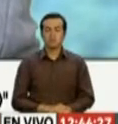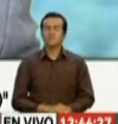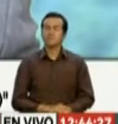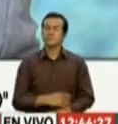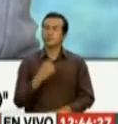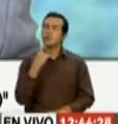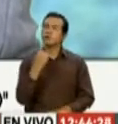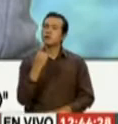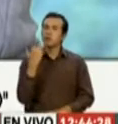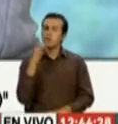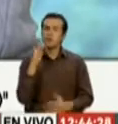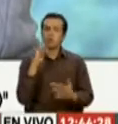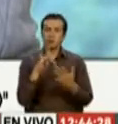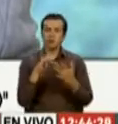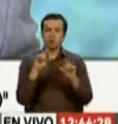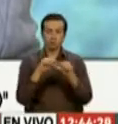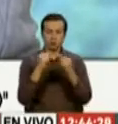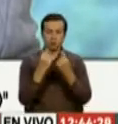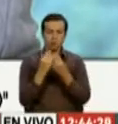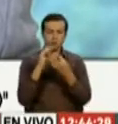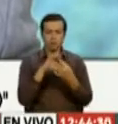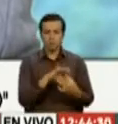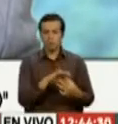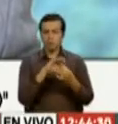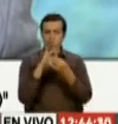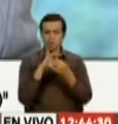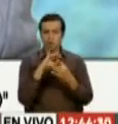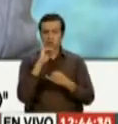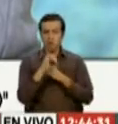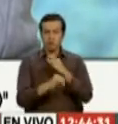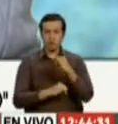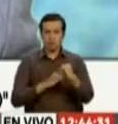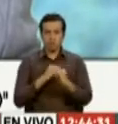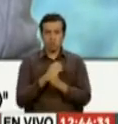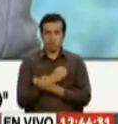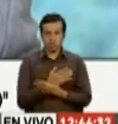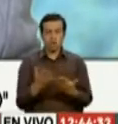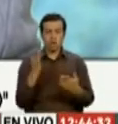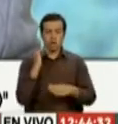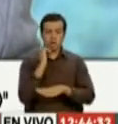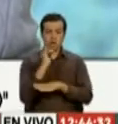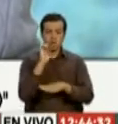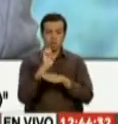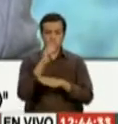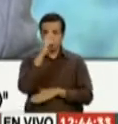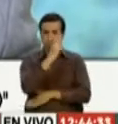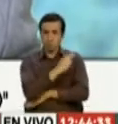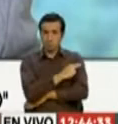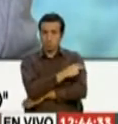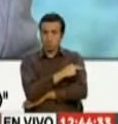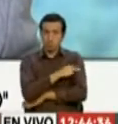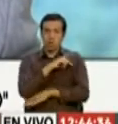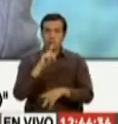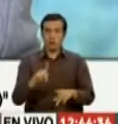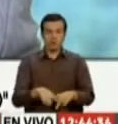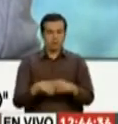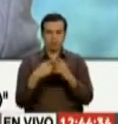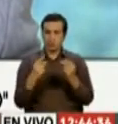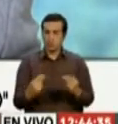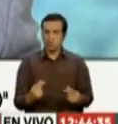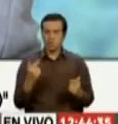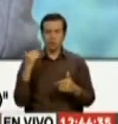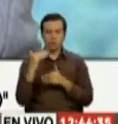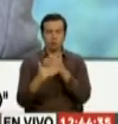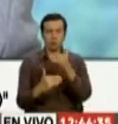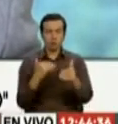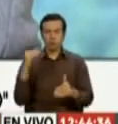Decía que hemos tomado contacto con organismos de cooperación internacional, la Iglesia Ecuatoriana y Cruz Roja, para iniciar inmediatamente el